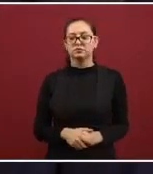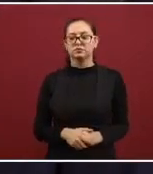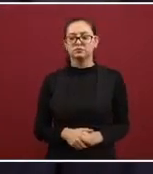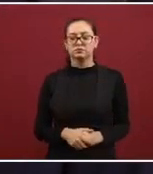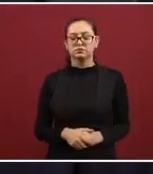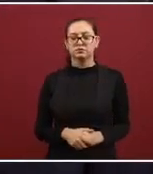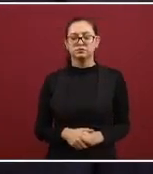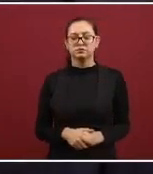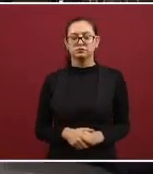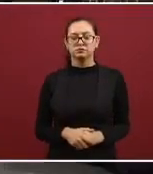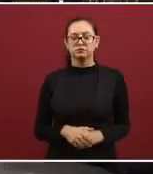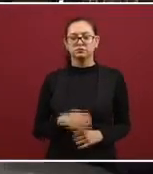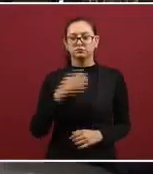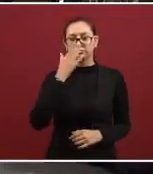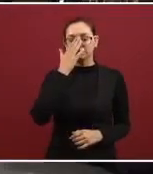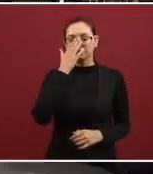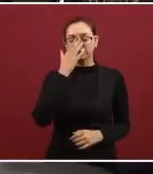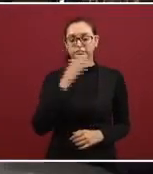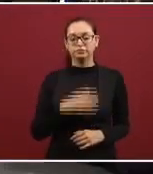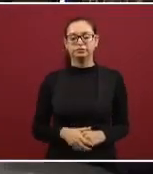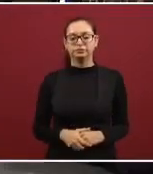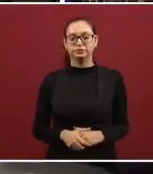Es que el acuerdo